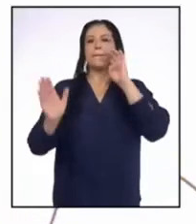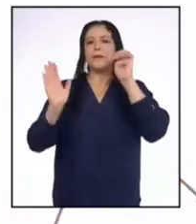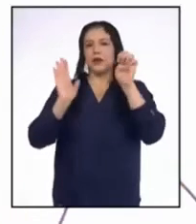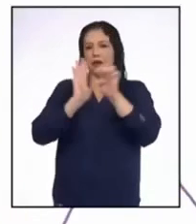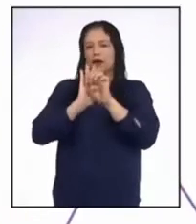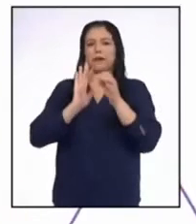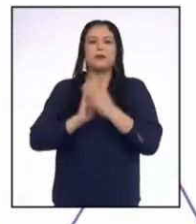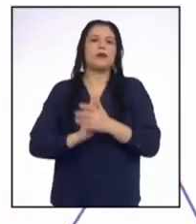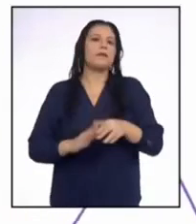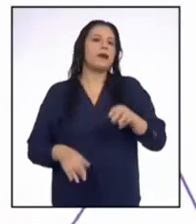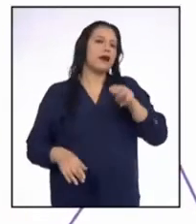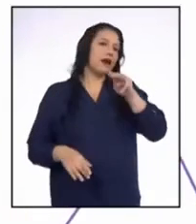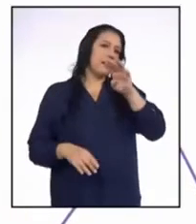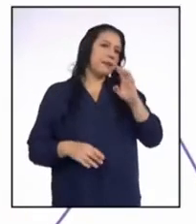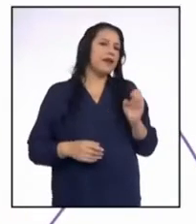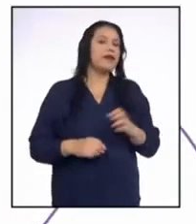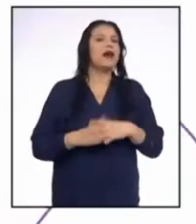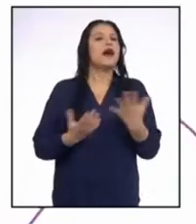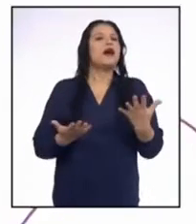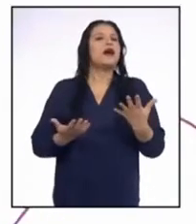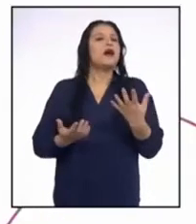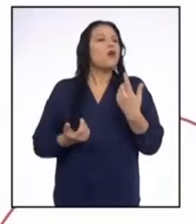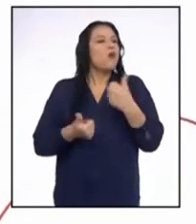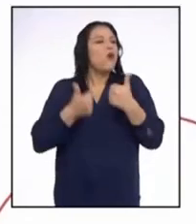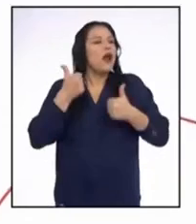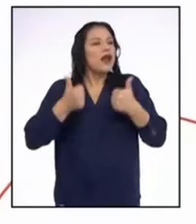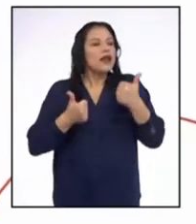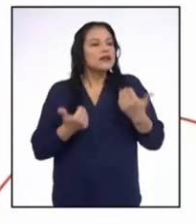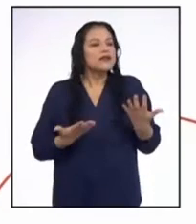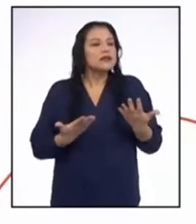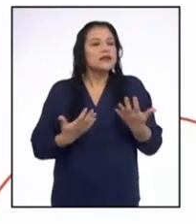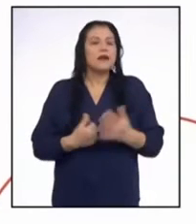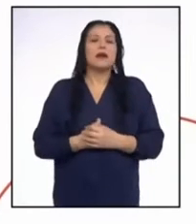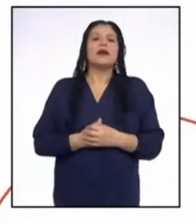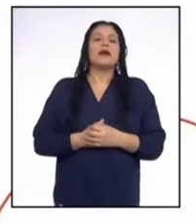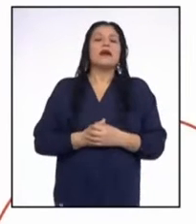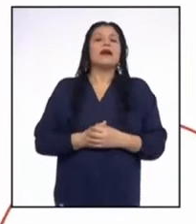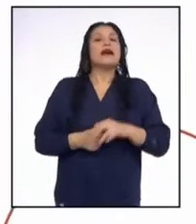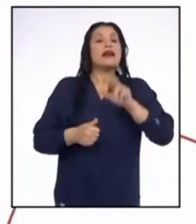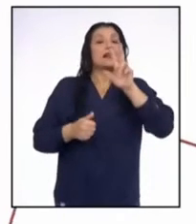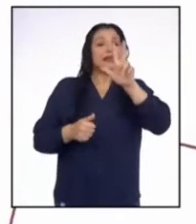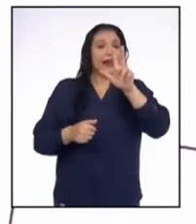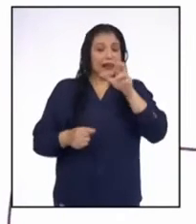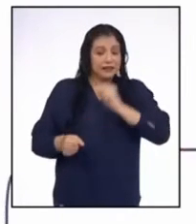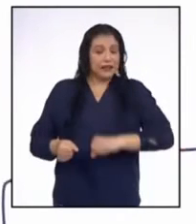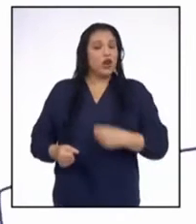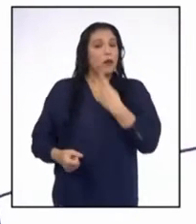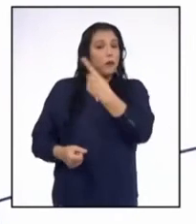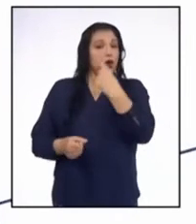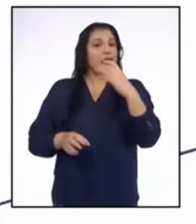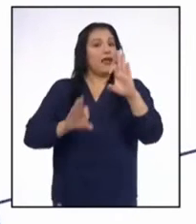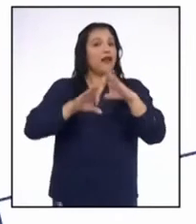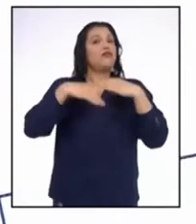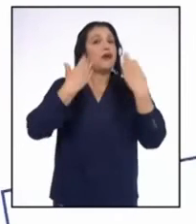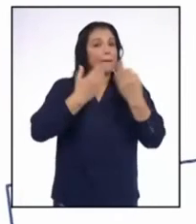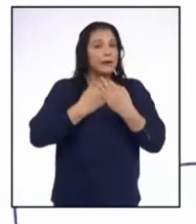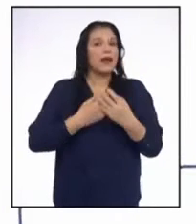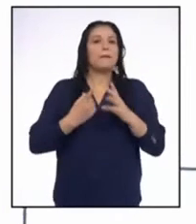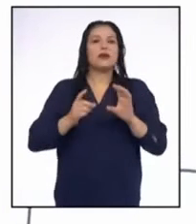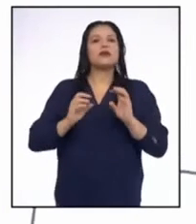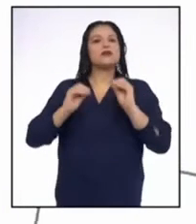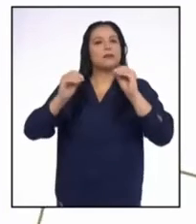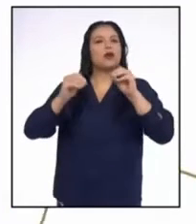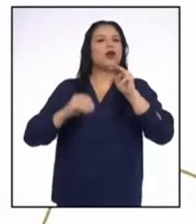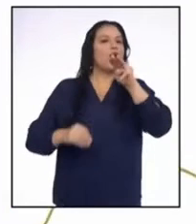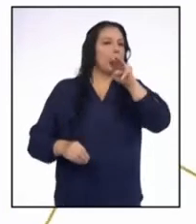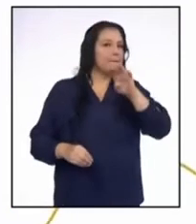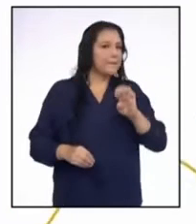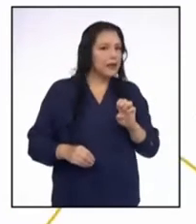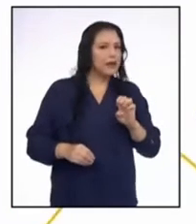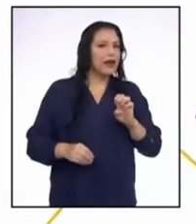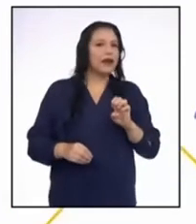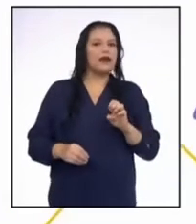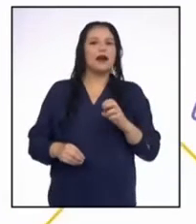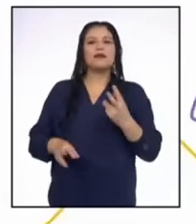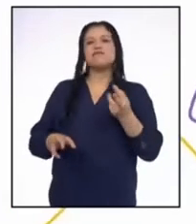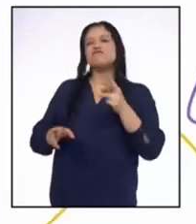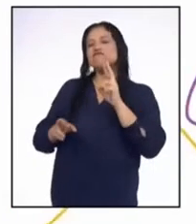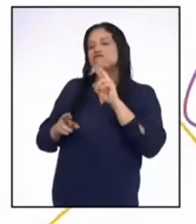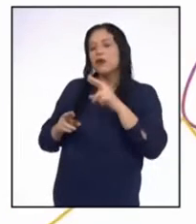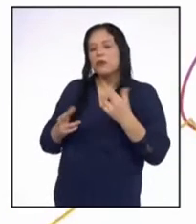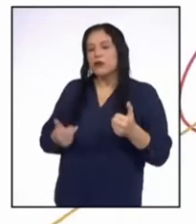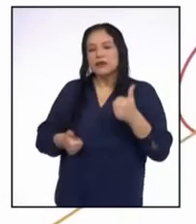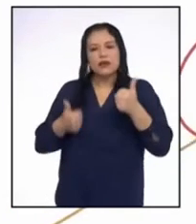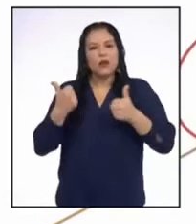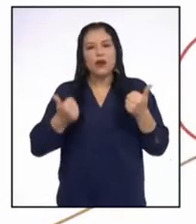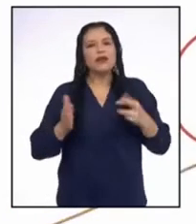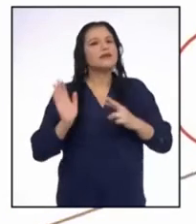para la media aritmética obtengo que el dato representativo es 3 hijos por familia, pero si aplico la mediana me resulta que el